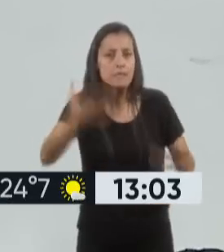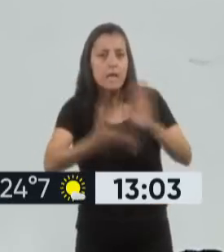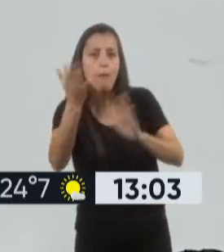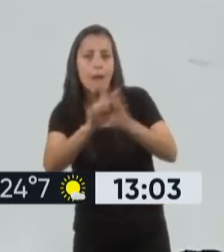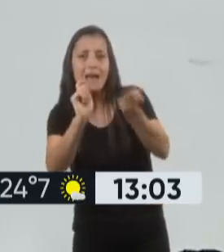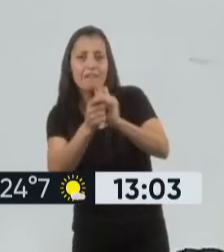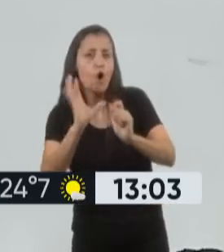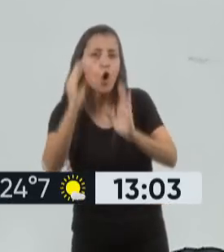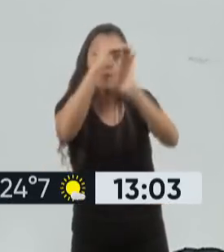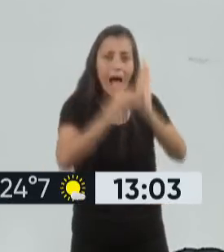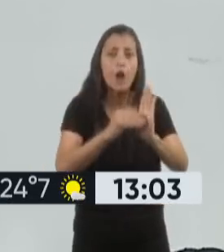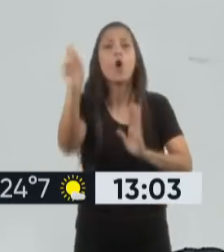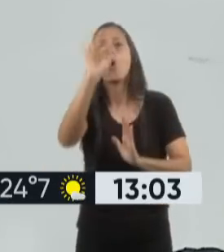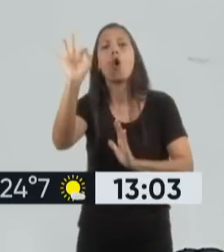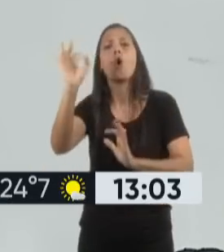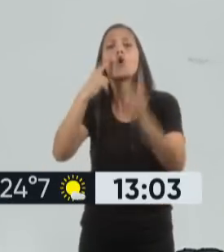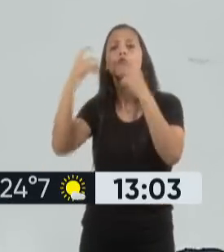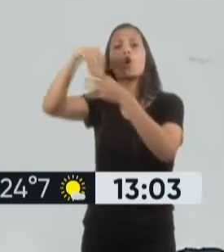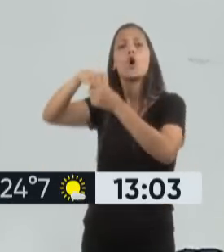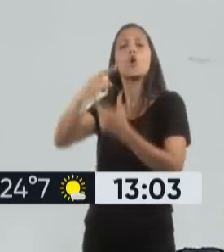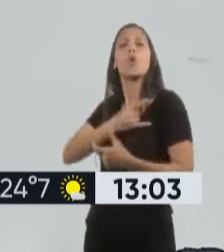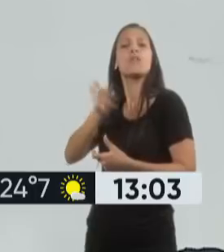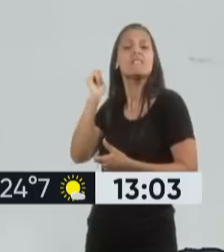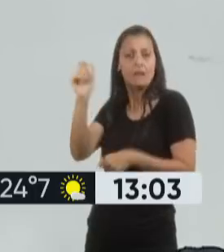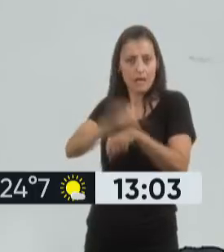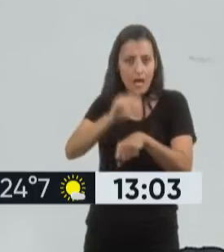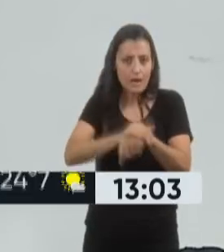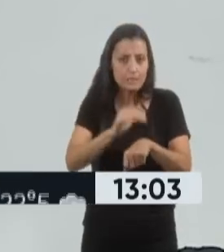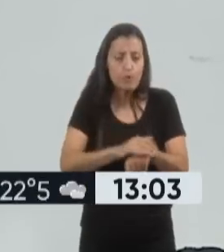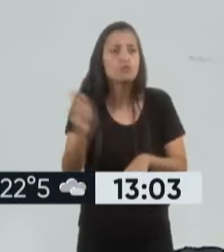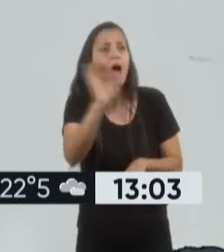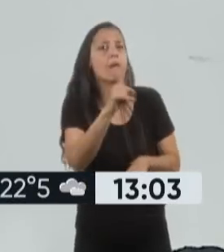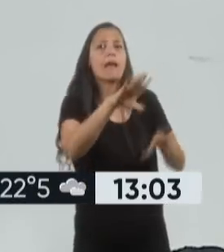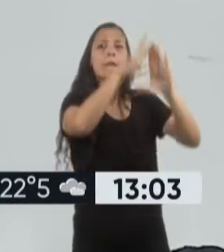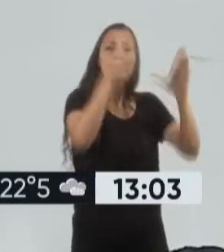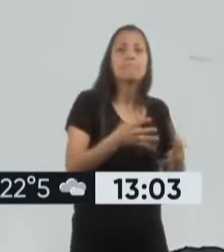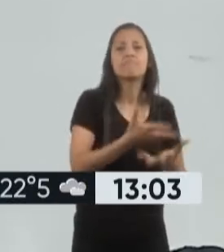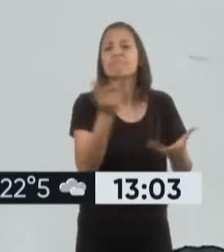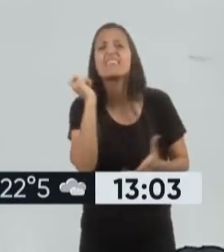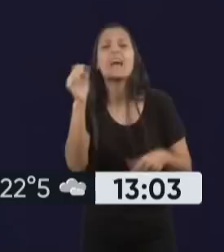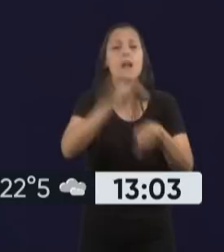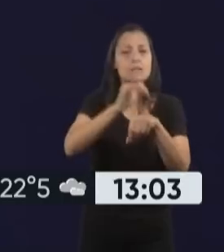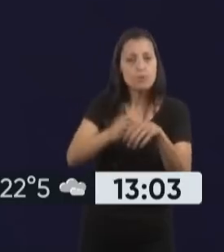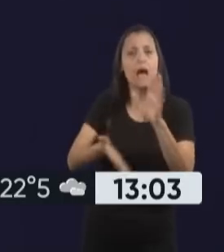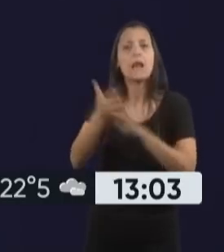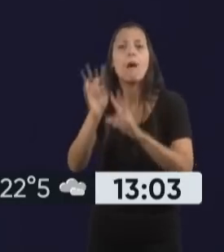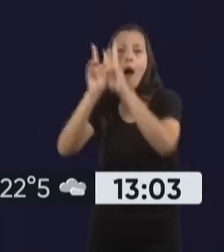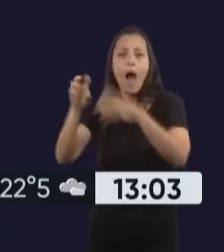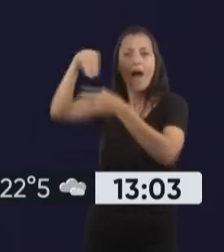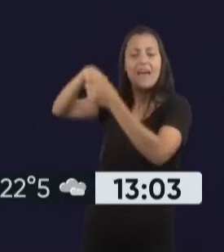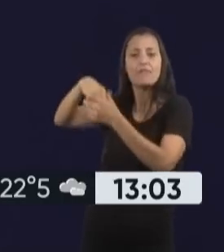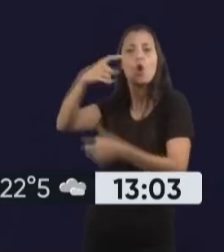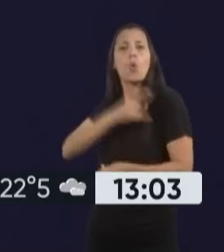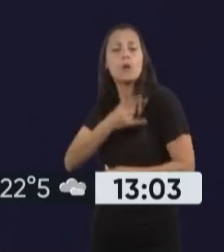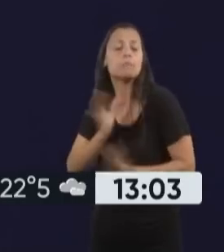Y el tema de las auditorías, ¿quién las haría? Y controladas por algún organismo internacional, ¿cómo sería eso? Que se esté evaluando y que en tal